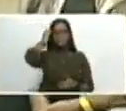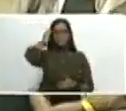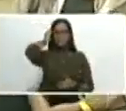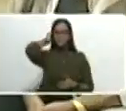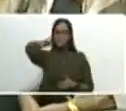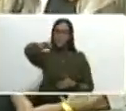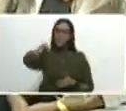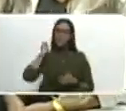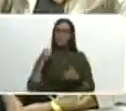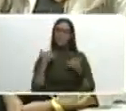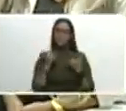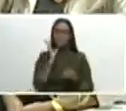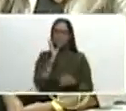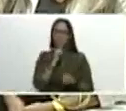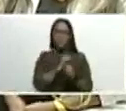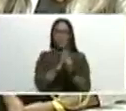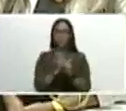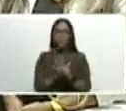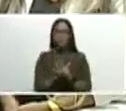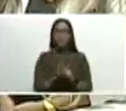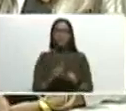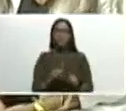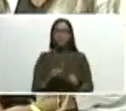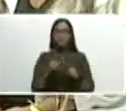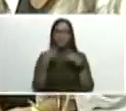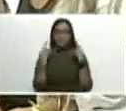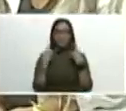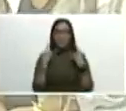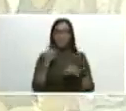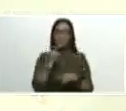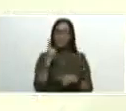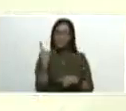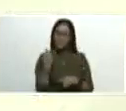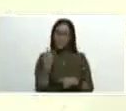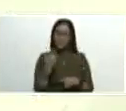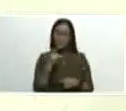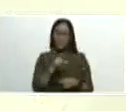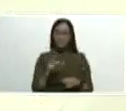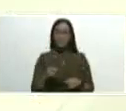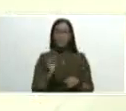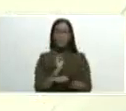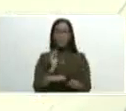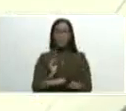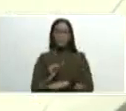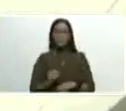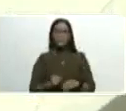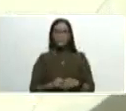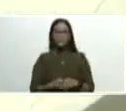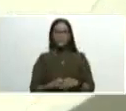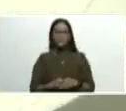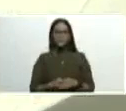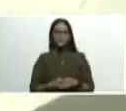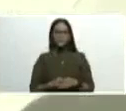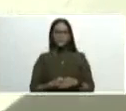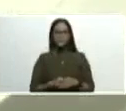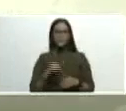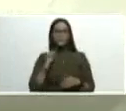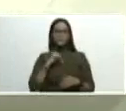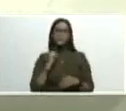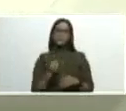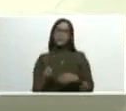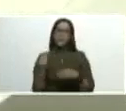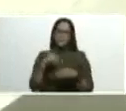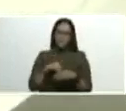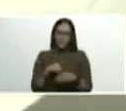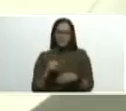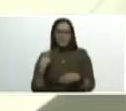no se protege. Hay que protegerse. Correcto. Entonces esta área también la recuperaron. Sí, señor. Correcto. Sí, y adicionalmente ahora